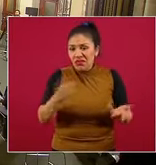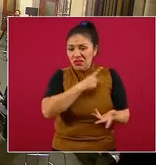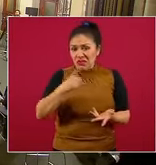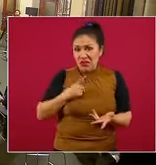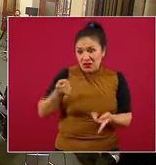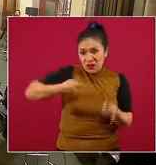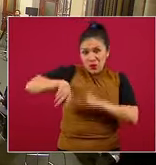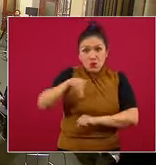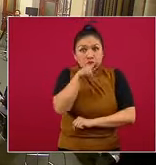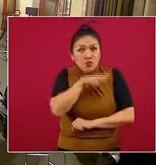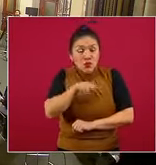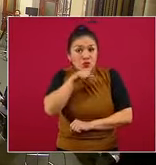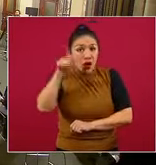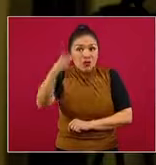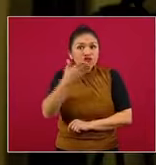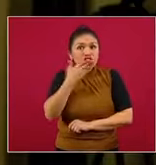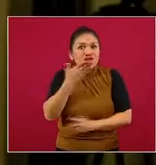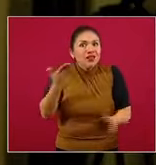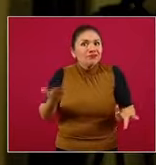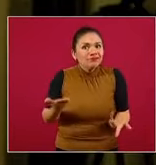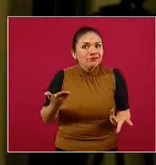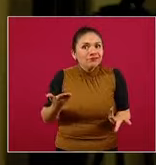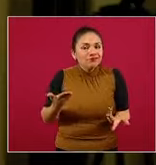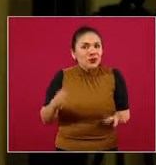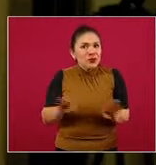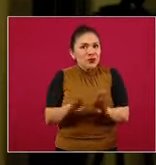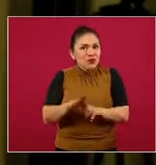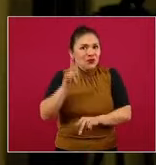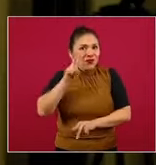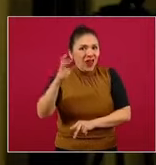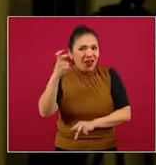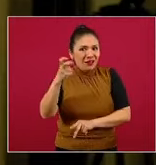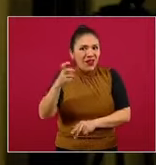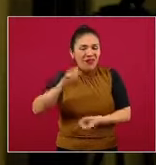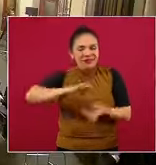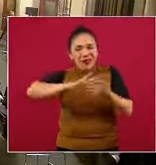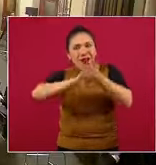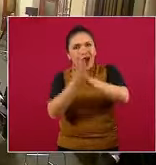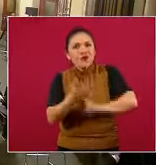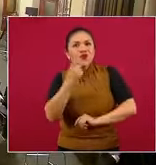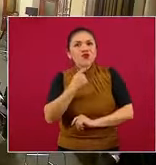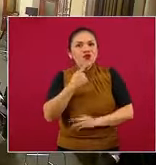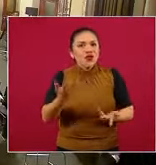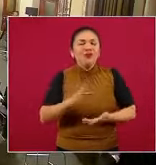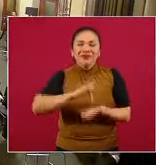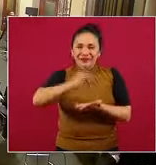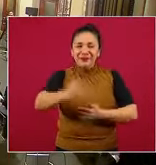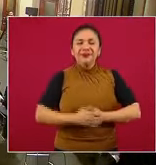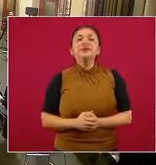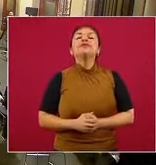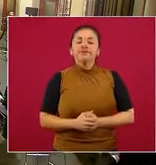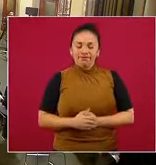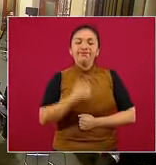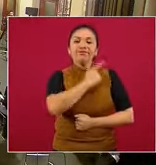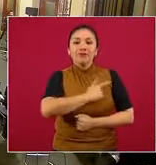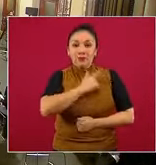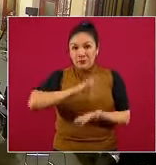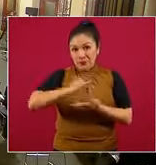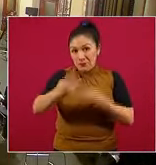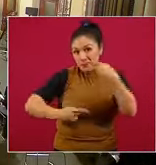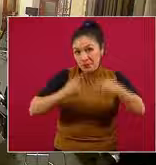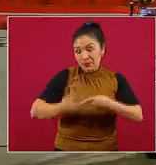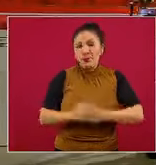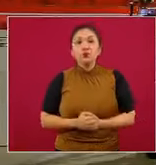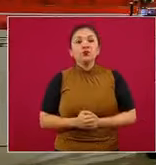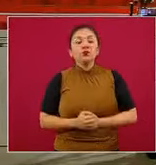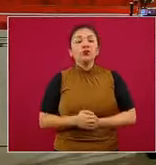preocupar en Sonora por la situación y, bueno, el estatus de esta situación del rojo? Gracias. Con mucho gusto, Damián. Gracias por preguntarlo.